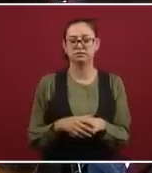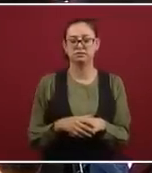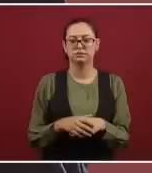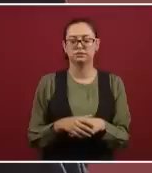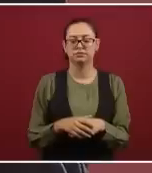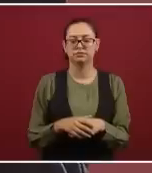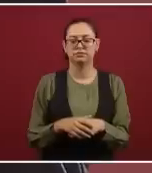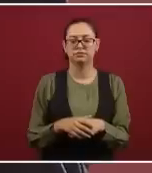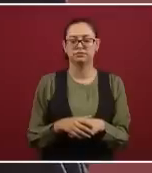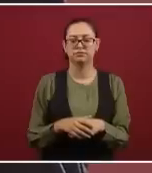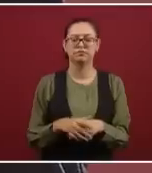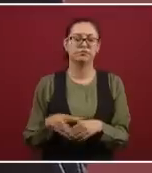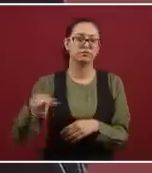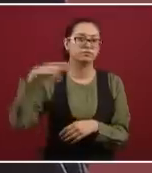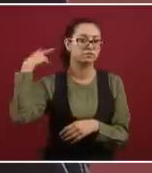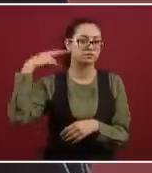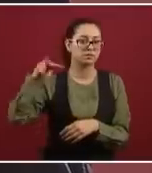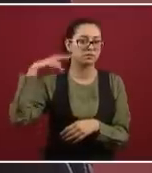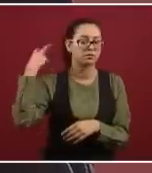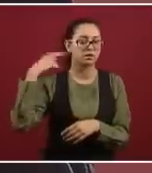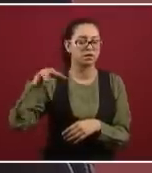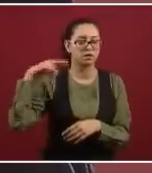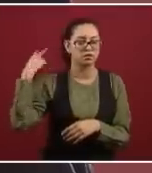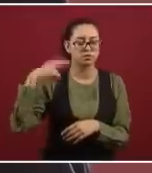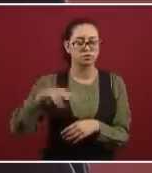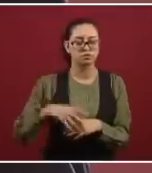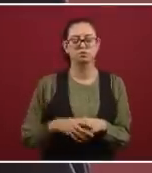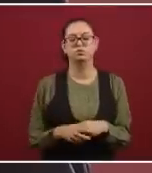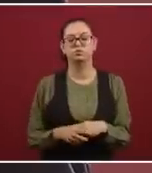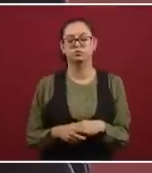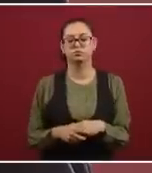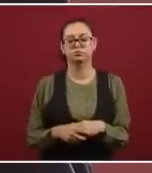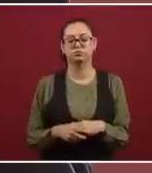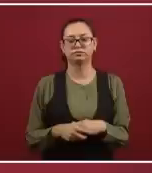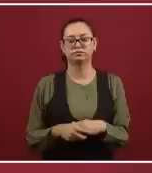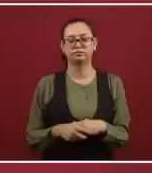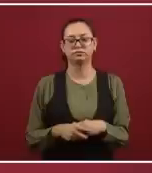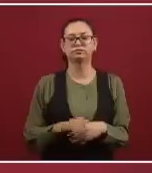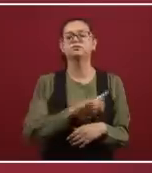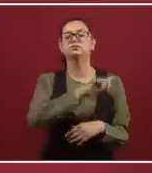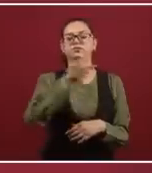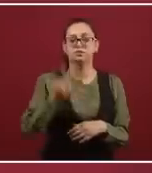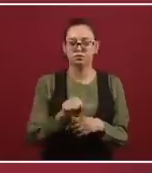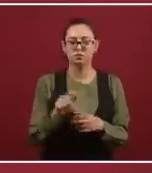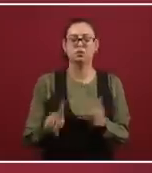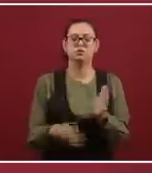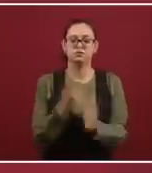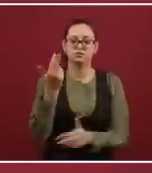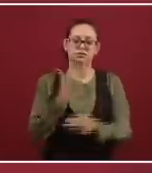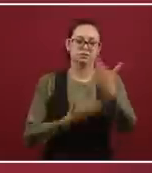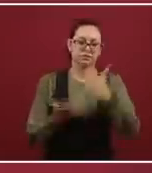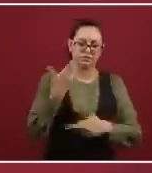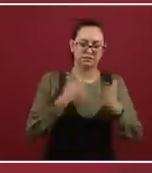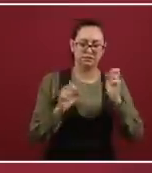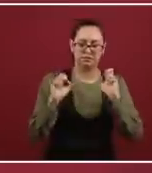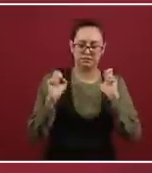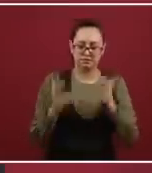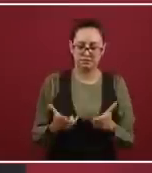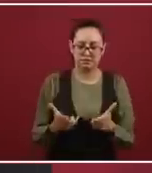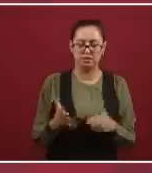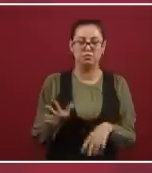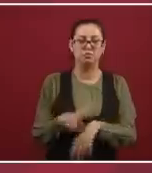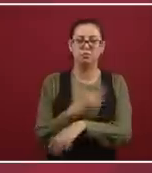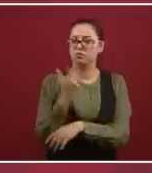norte de Veracruz, vamos a regresar después a Chiapas porque no nos va